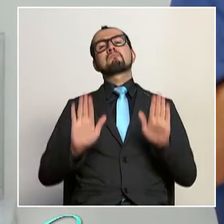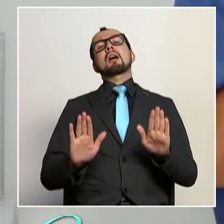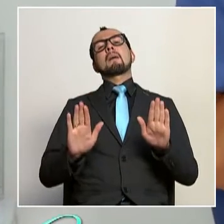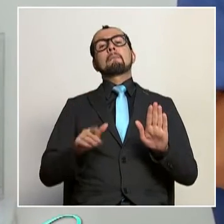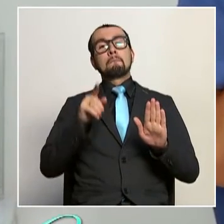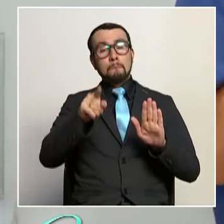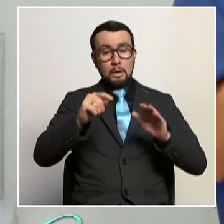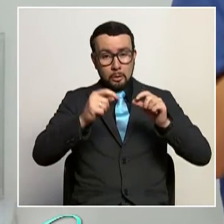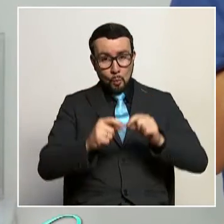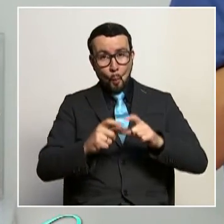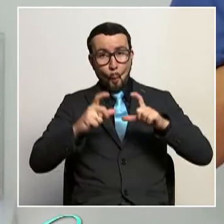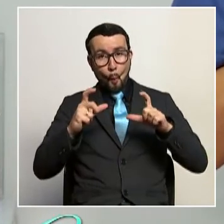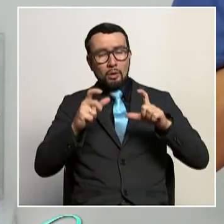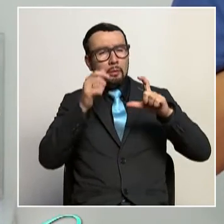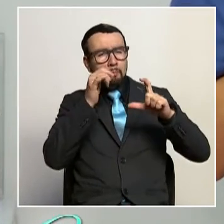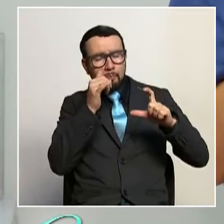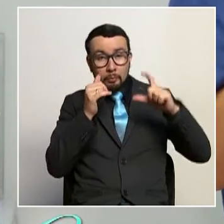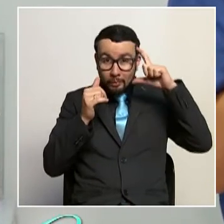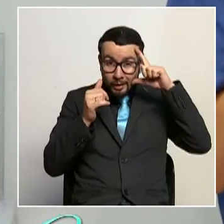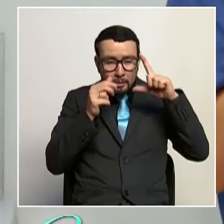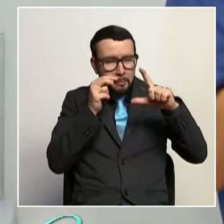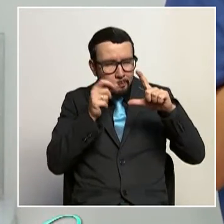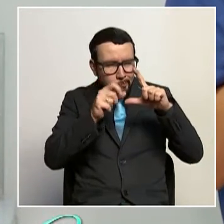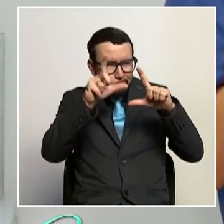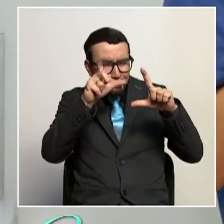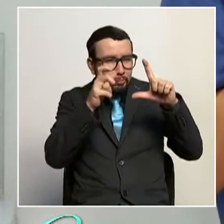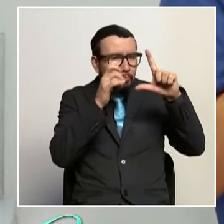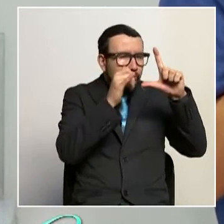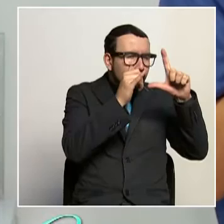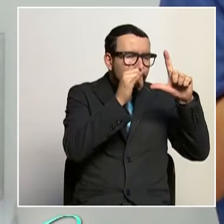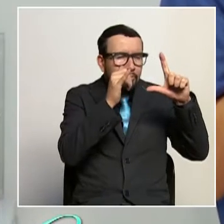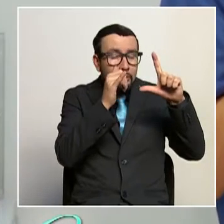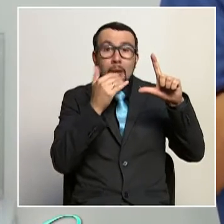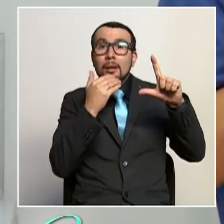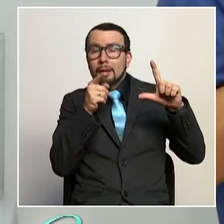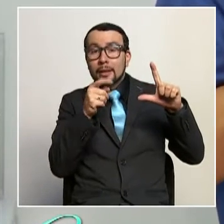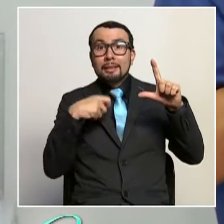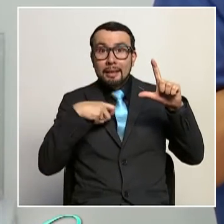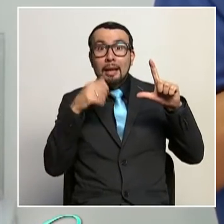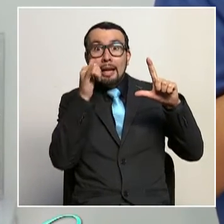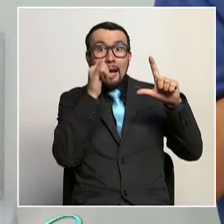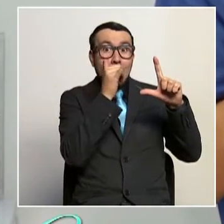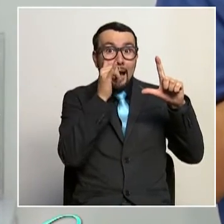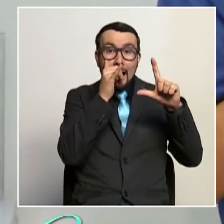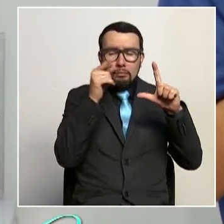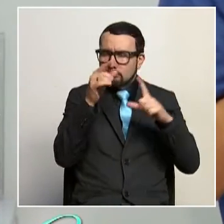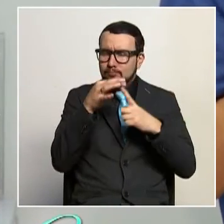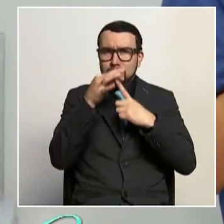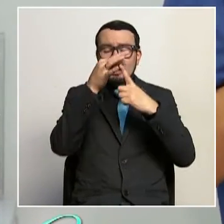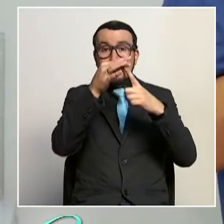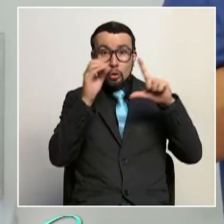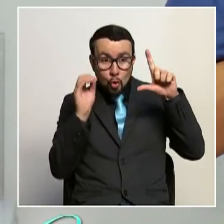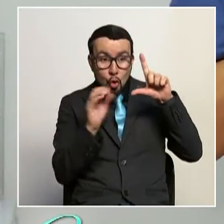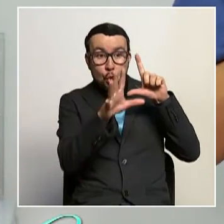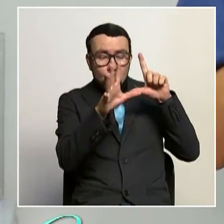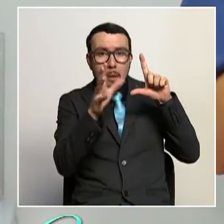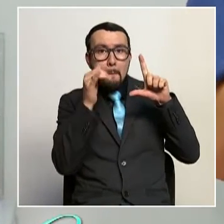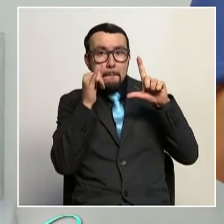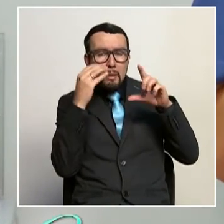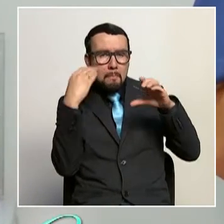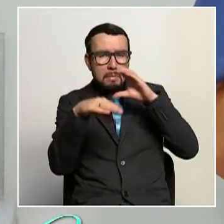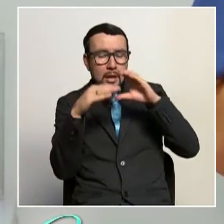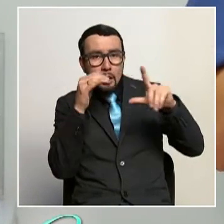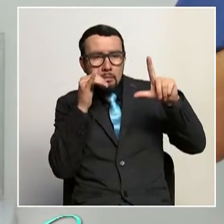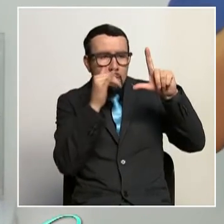espéculo y posteriormente pasamos a evaluar a través de una cámara especializada. Vamos a observar el